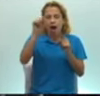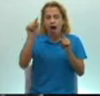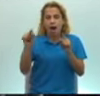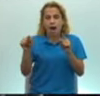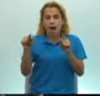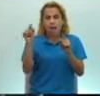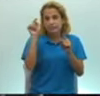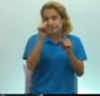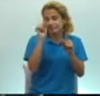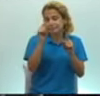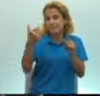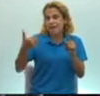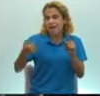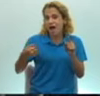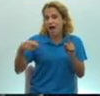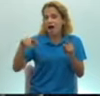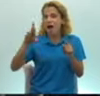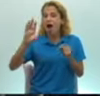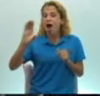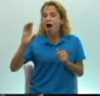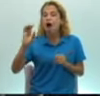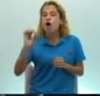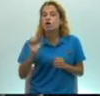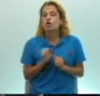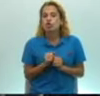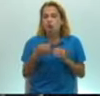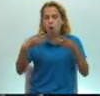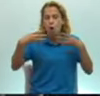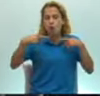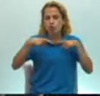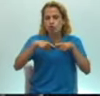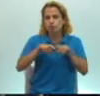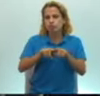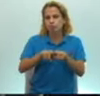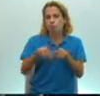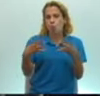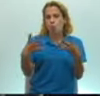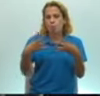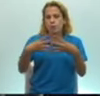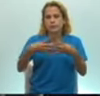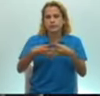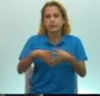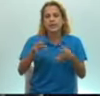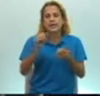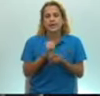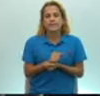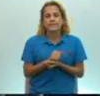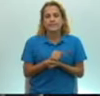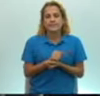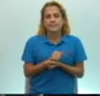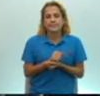la estructura del arco, cómo ellos desarrollan el arco dentro de la arquitectura y lo integran.